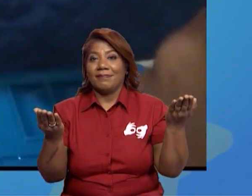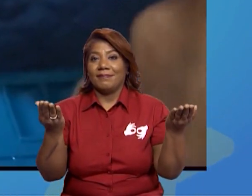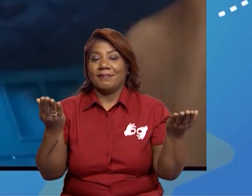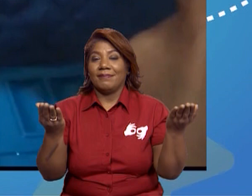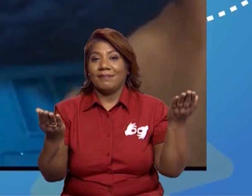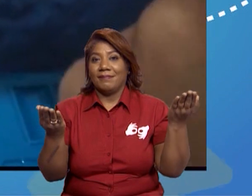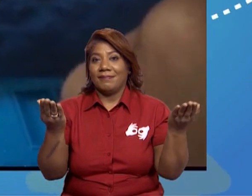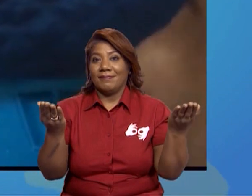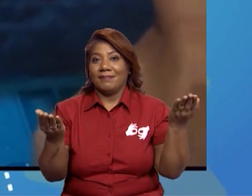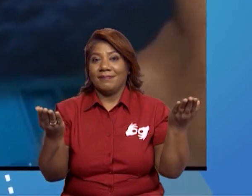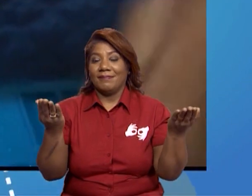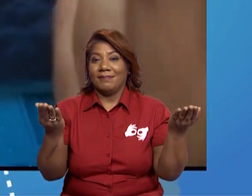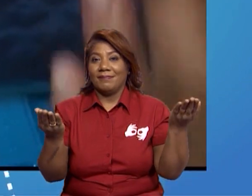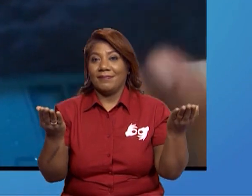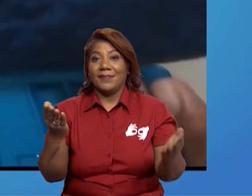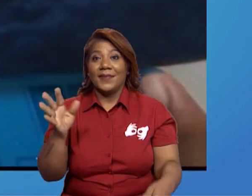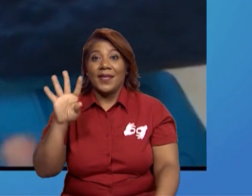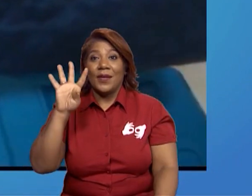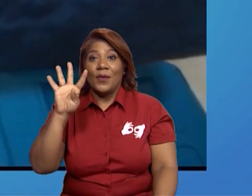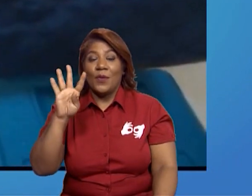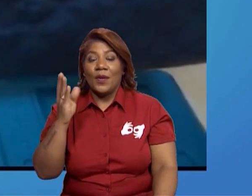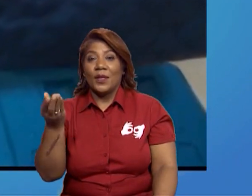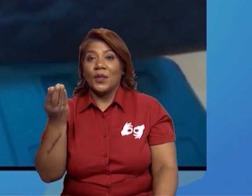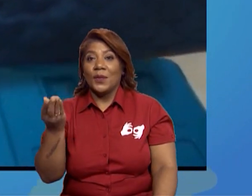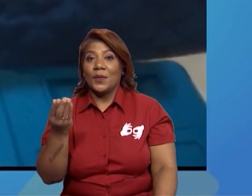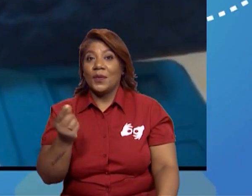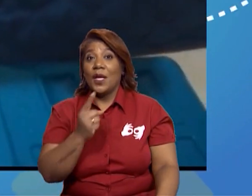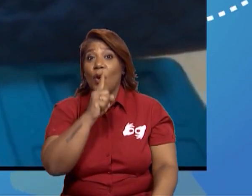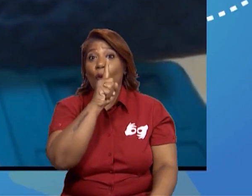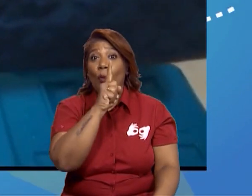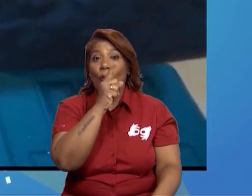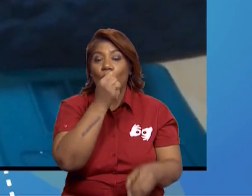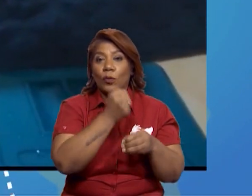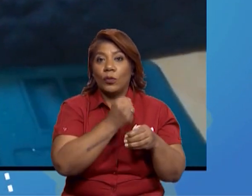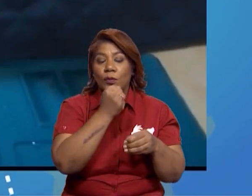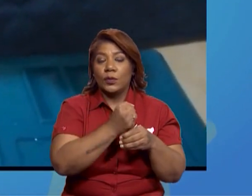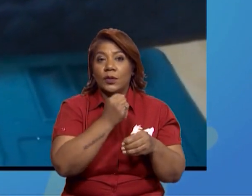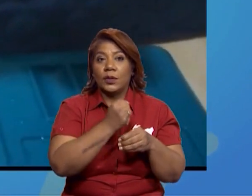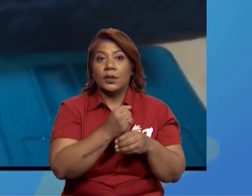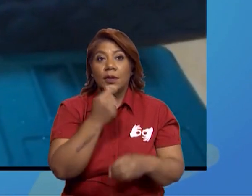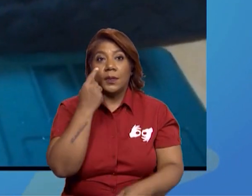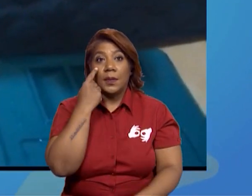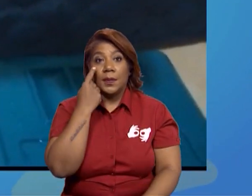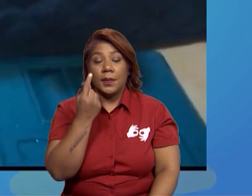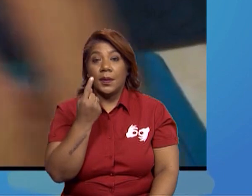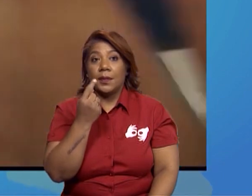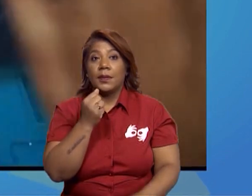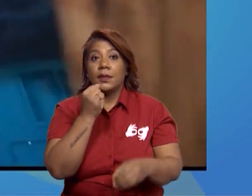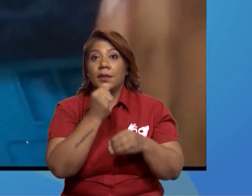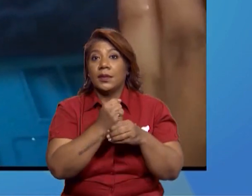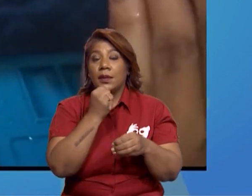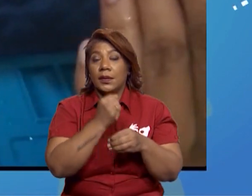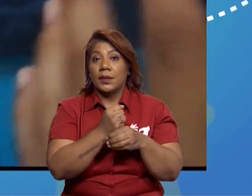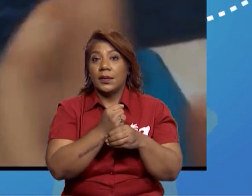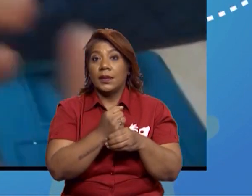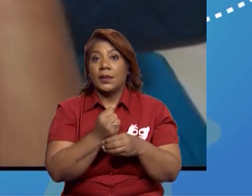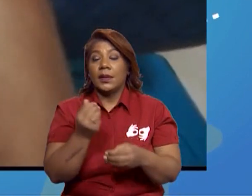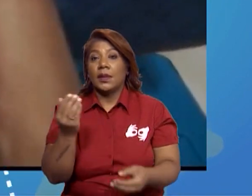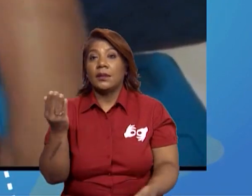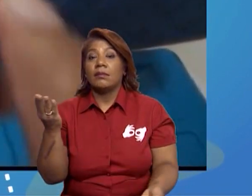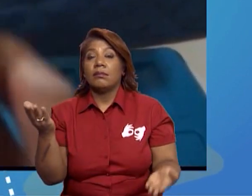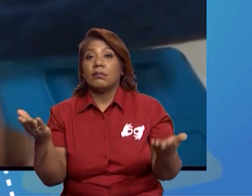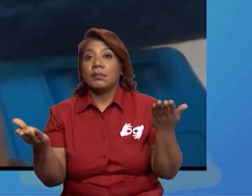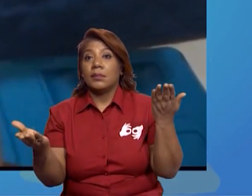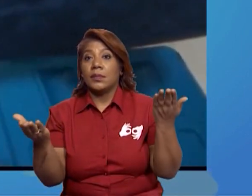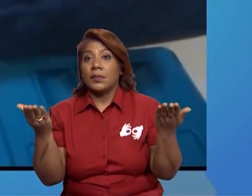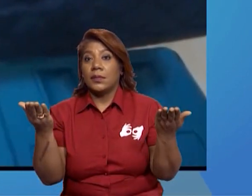con las 4 monedas. Ahora vamos a ver si el cubo de hielo y las monedas tienen el